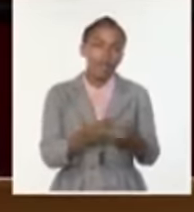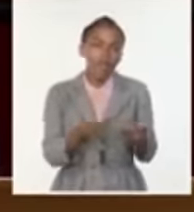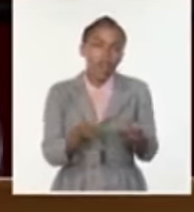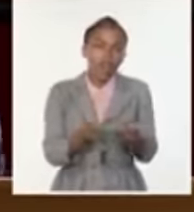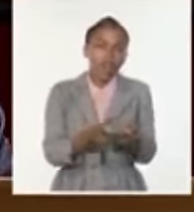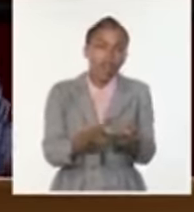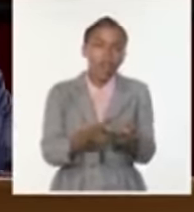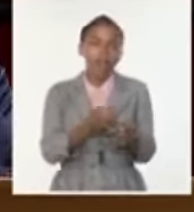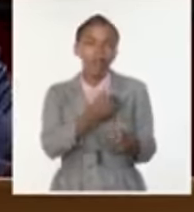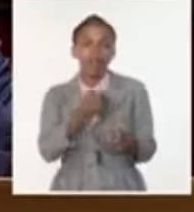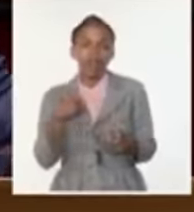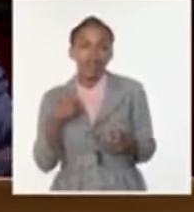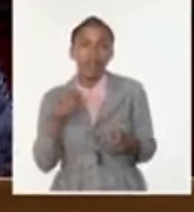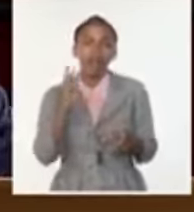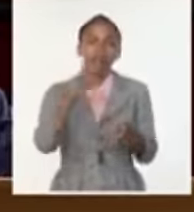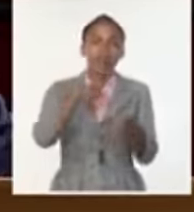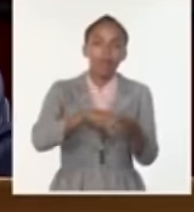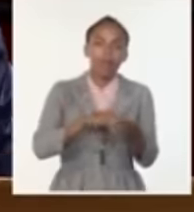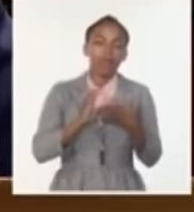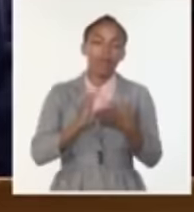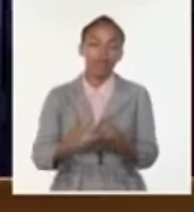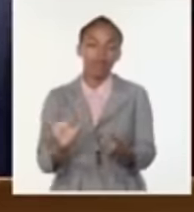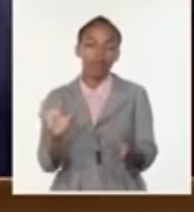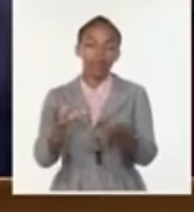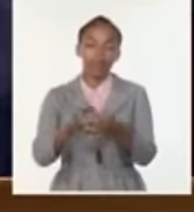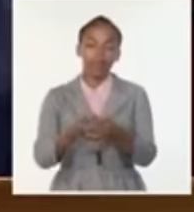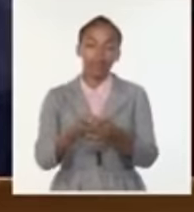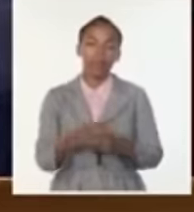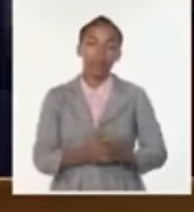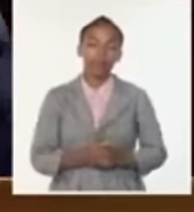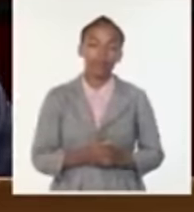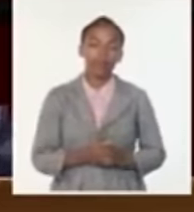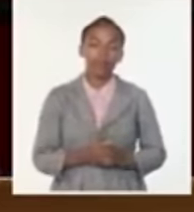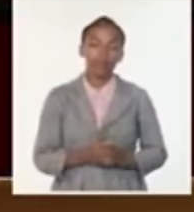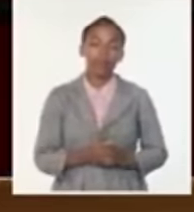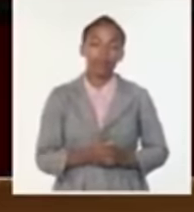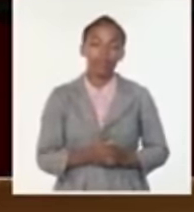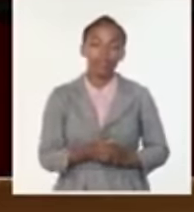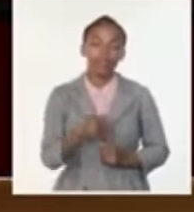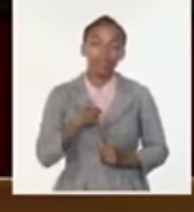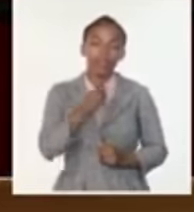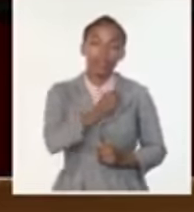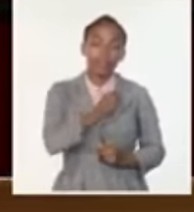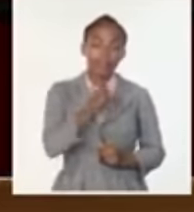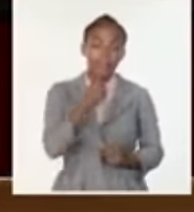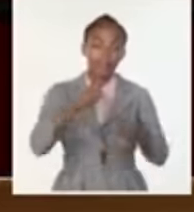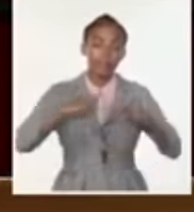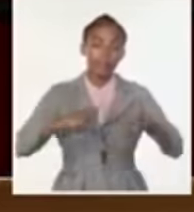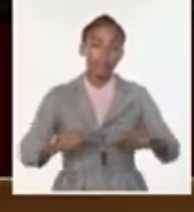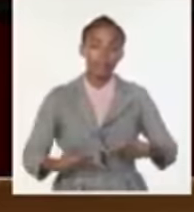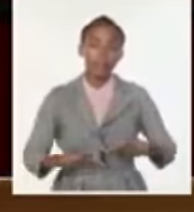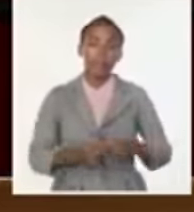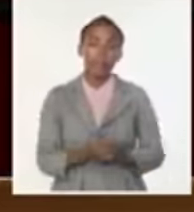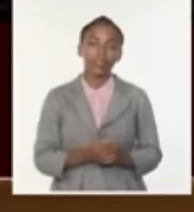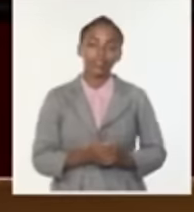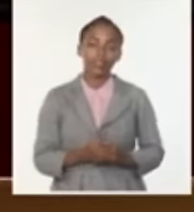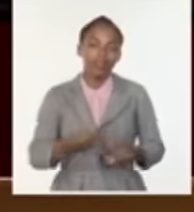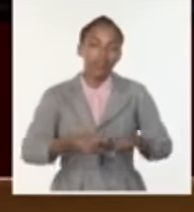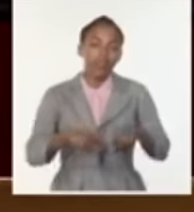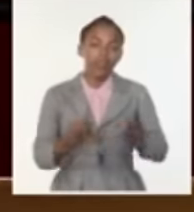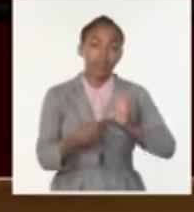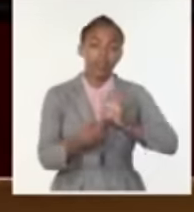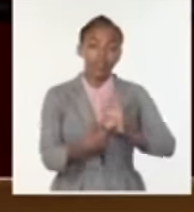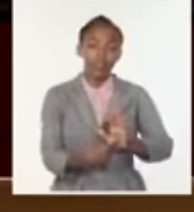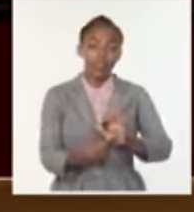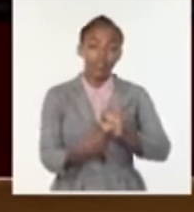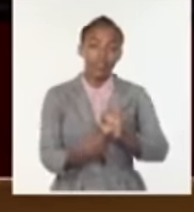una cooperativa, a partir de los ingresos que genere. Ahora, yo quiero reiterar, porque ahí están de una manera